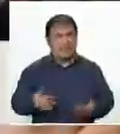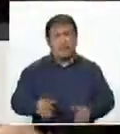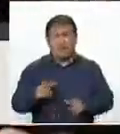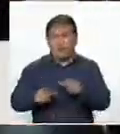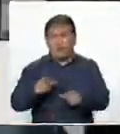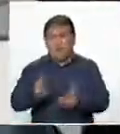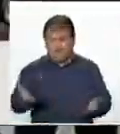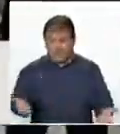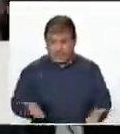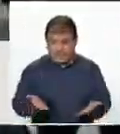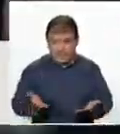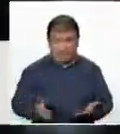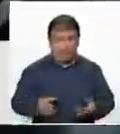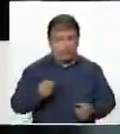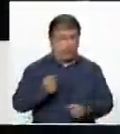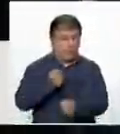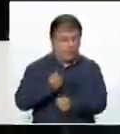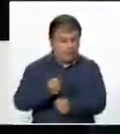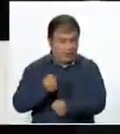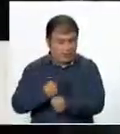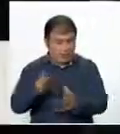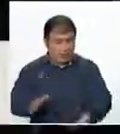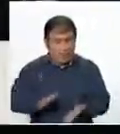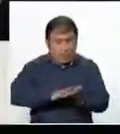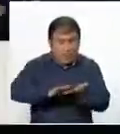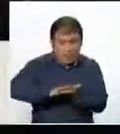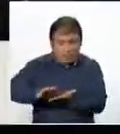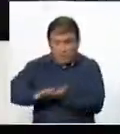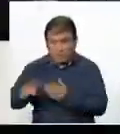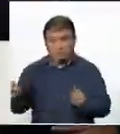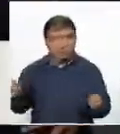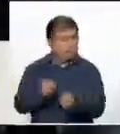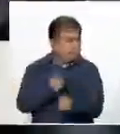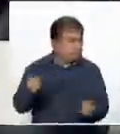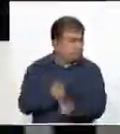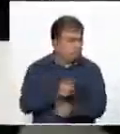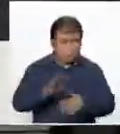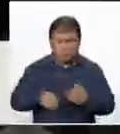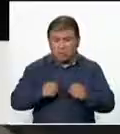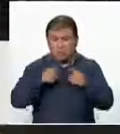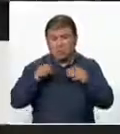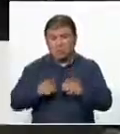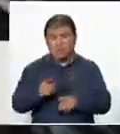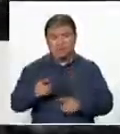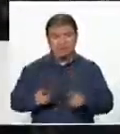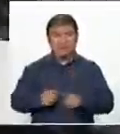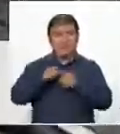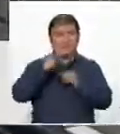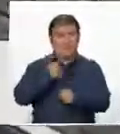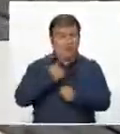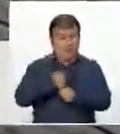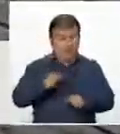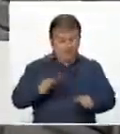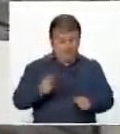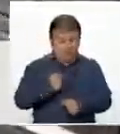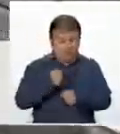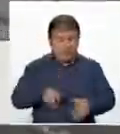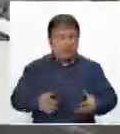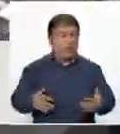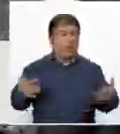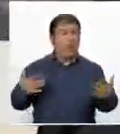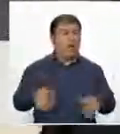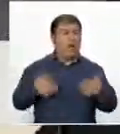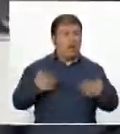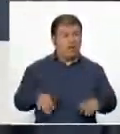que están por aquí, porque son trabajadores de limpieza, ¿no? Uno se cruza con ellos a diario, sobre todo los que trabajan por aquí. Entonces ellos están consternados con lo